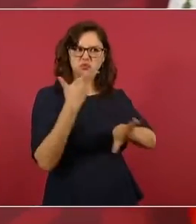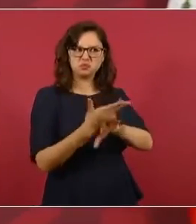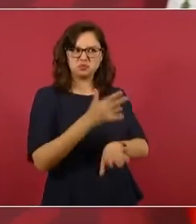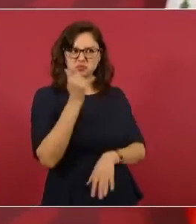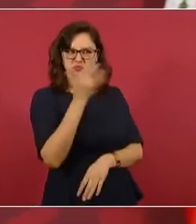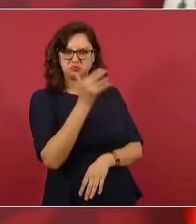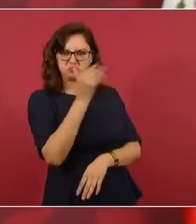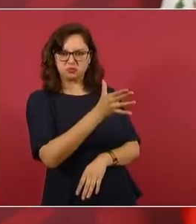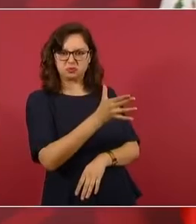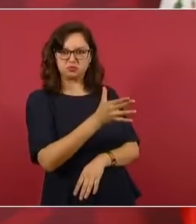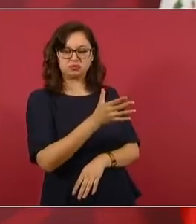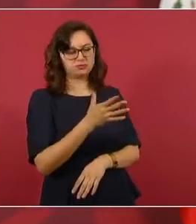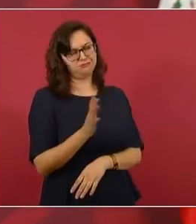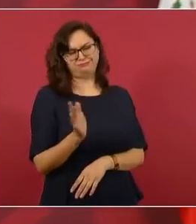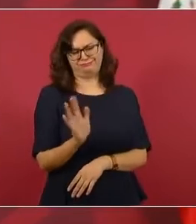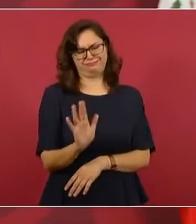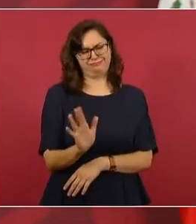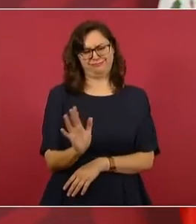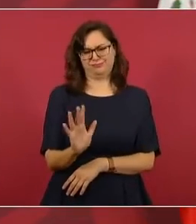insultar.